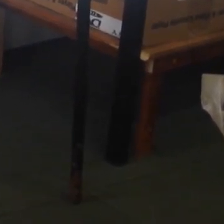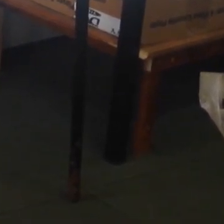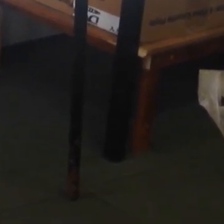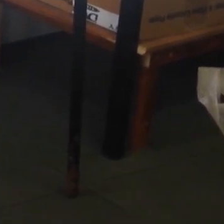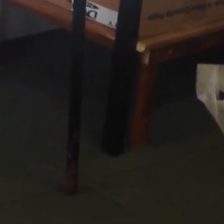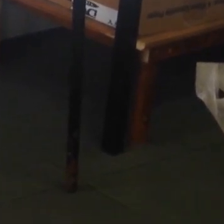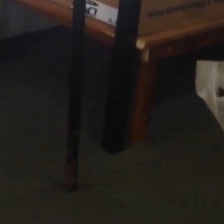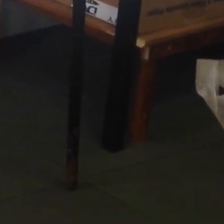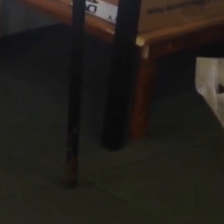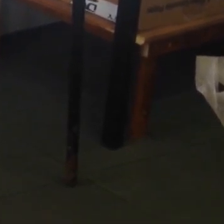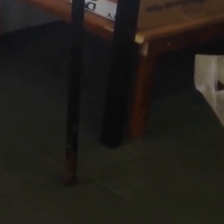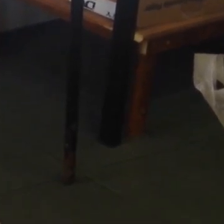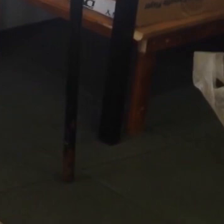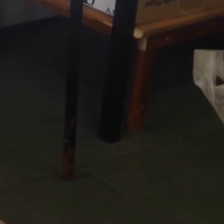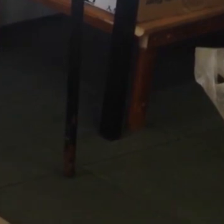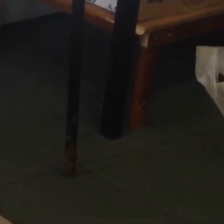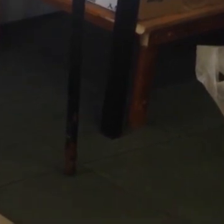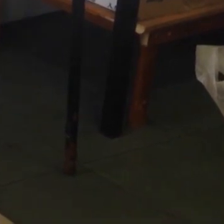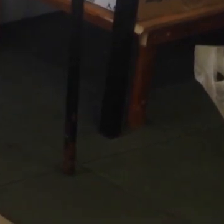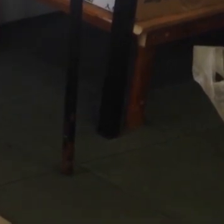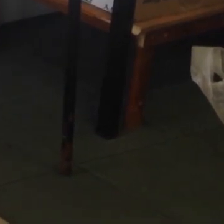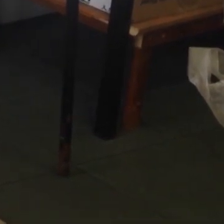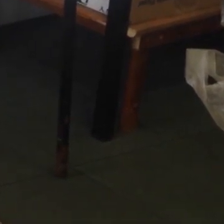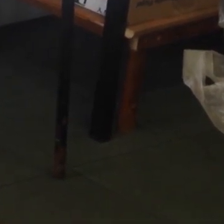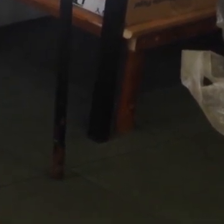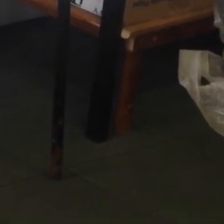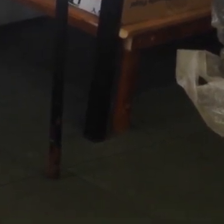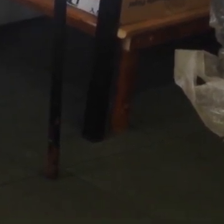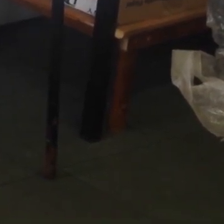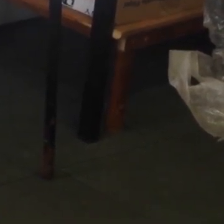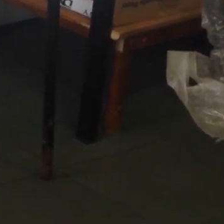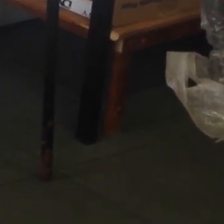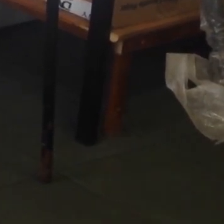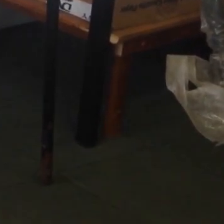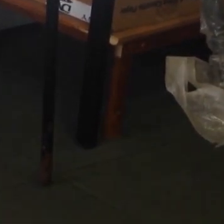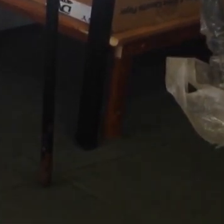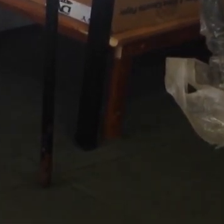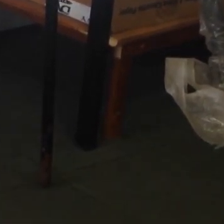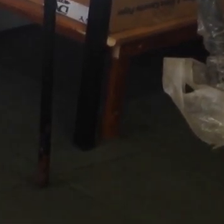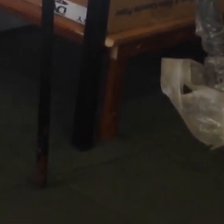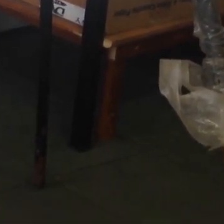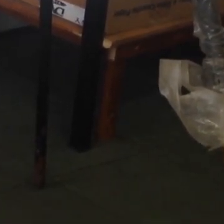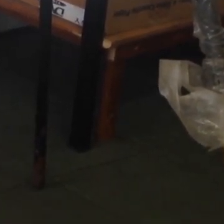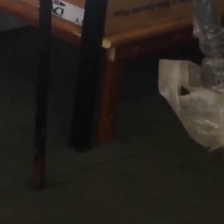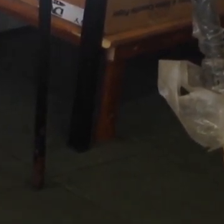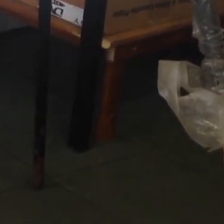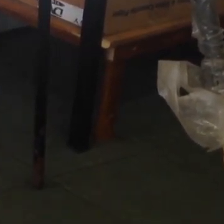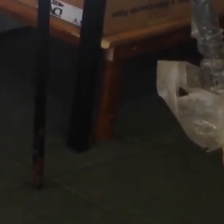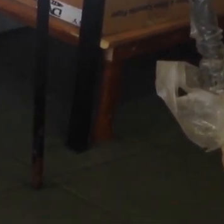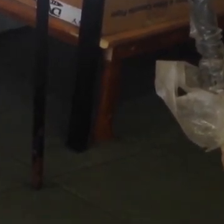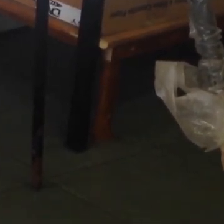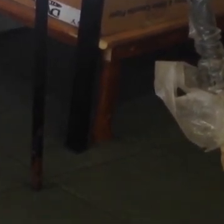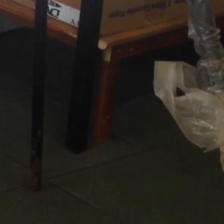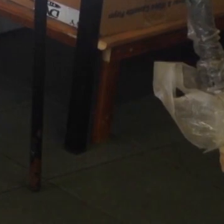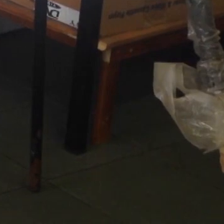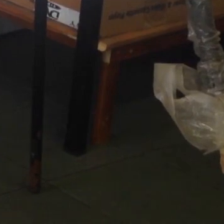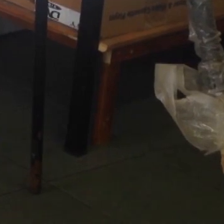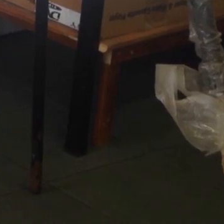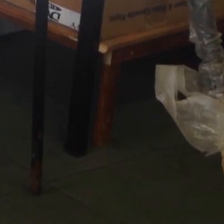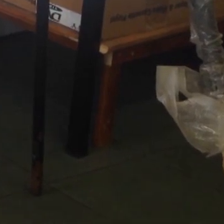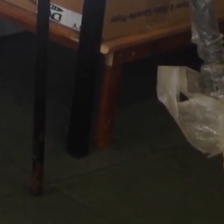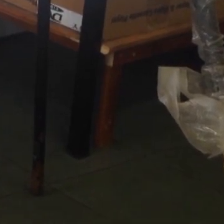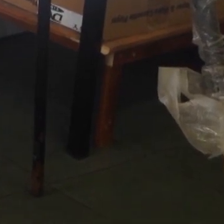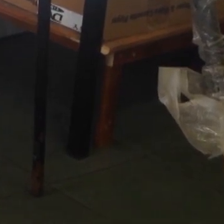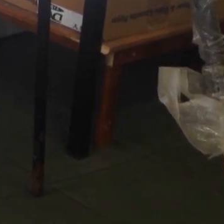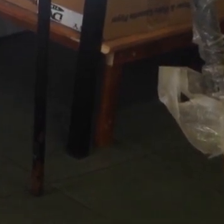ahora, ya que voy un poco más avanzada, ya dibujo colores así. Y ahora utilizo mi propia técnica, que